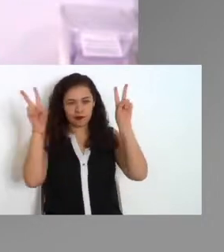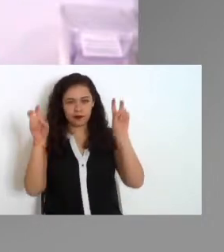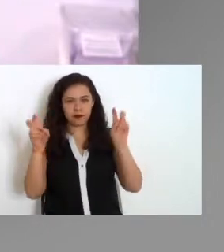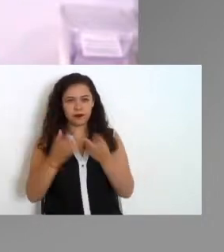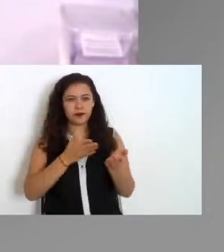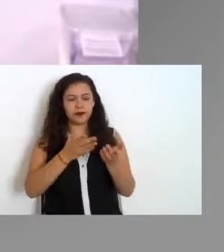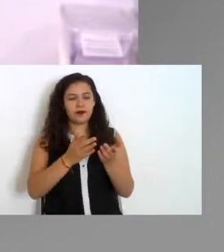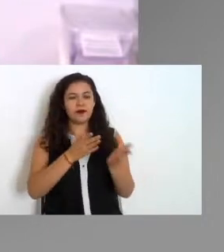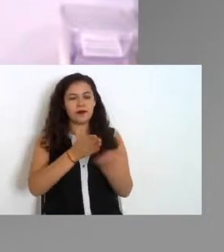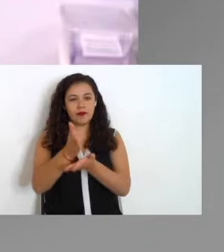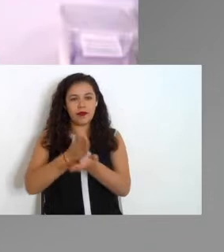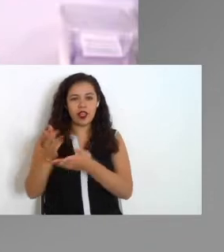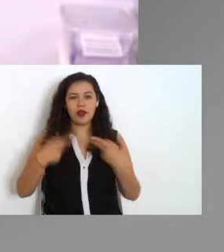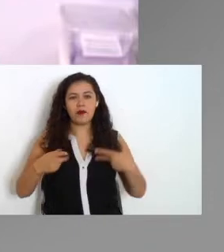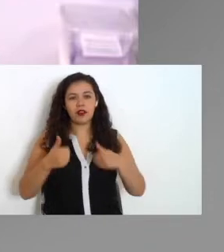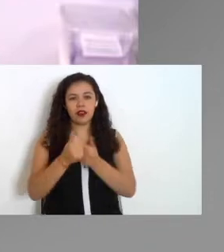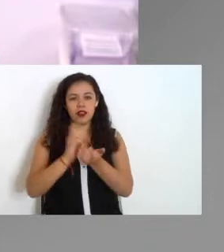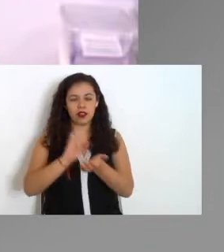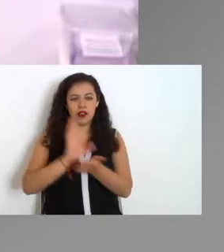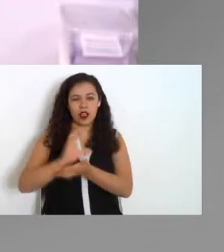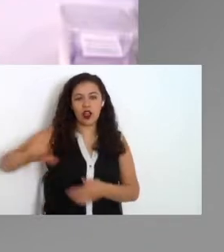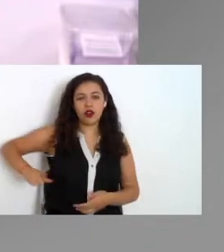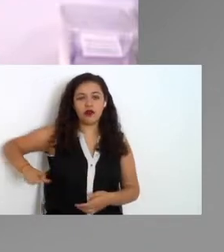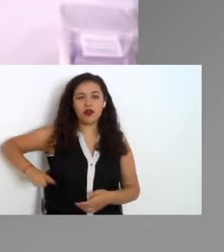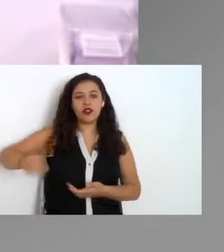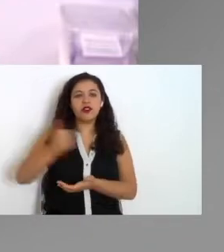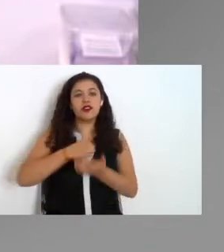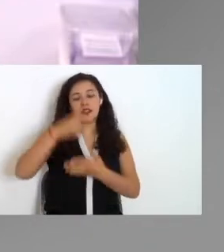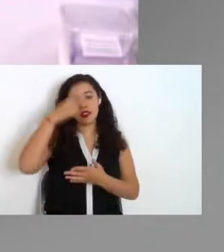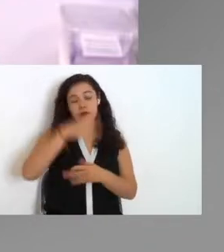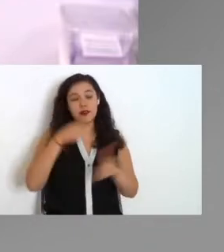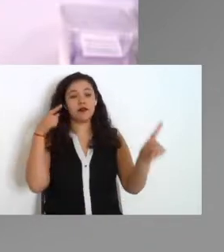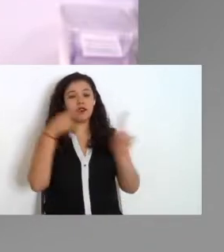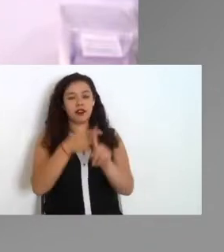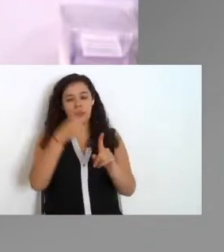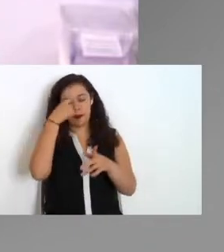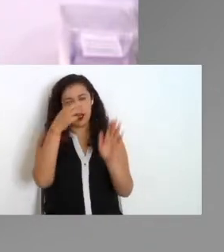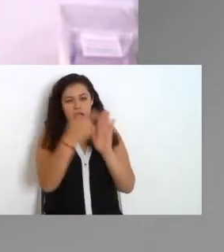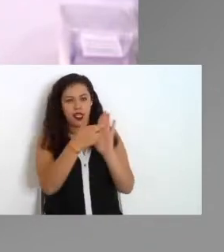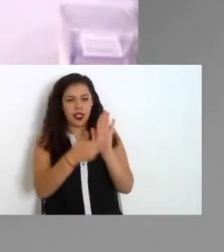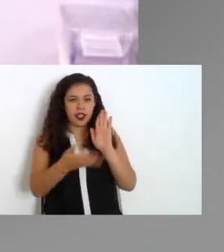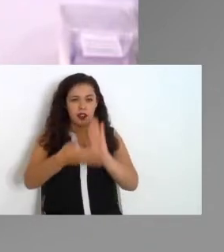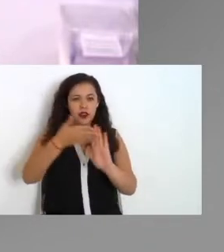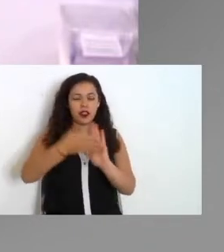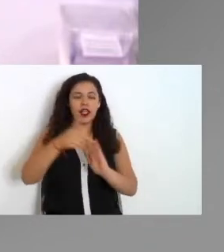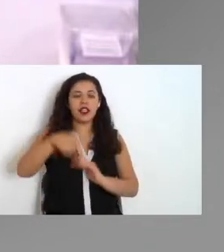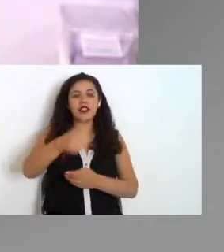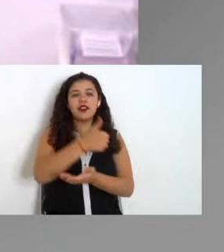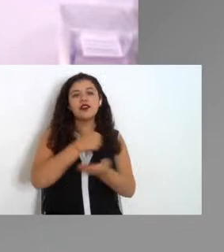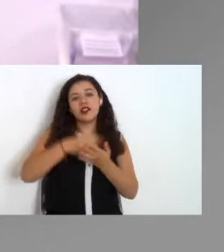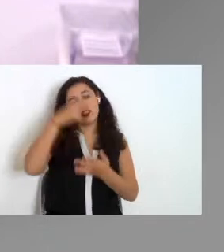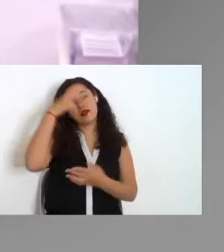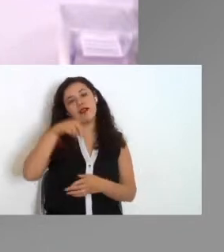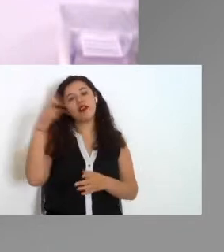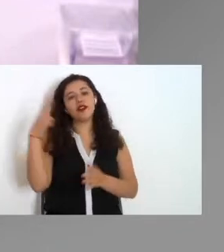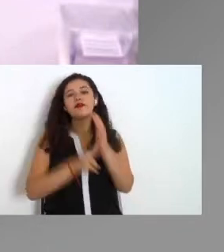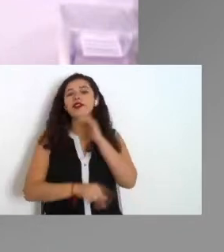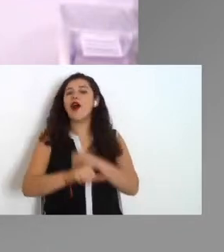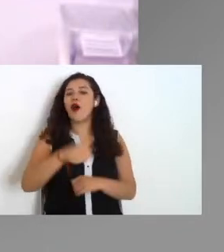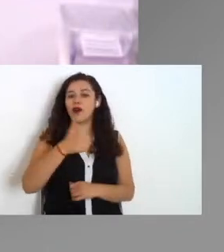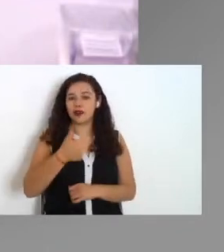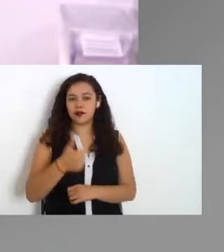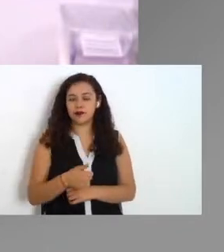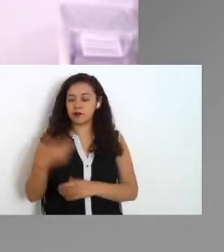discapacidad del Gobierno de la Ciudad de México, en el que destacan las reformas para el Reglamento de Construcciones de la Ciudad de México en el 2011, con